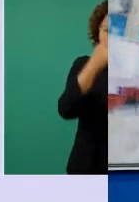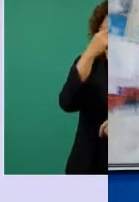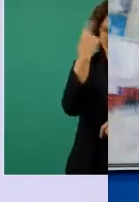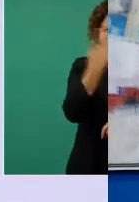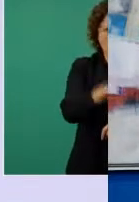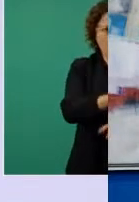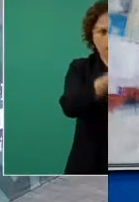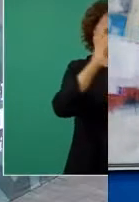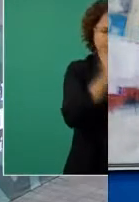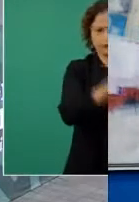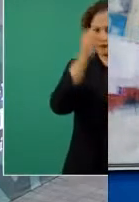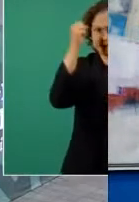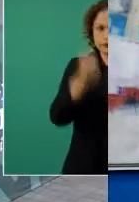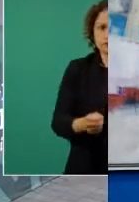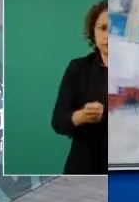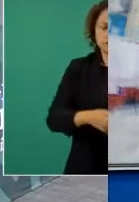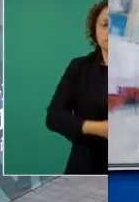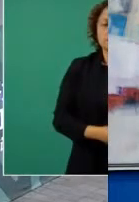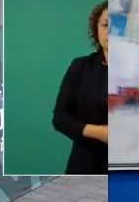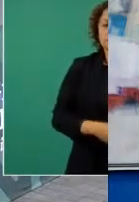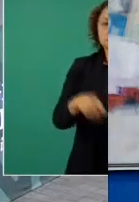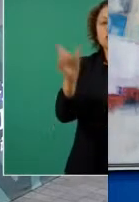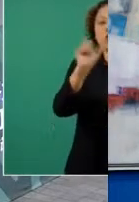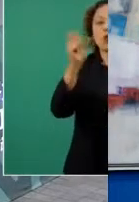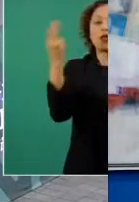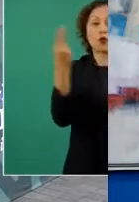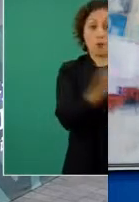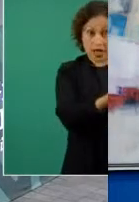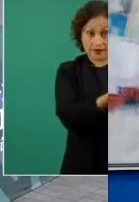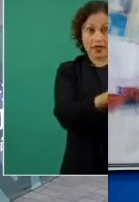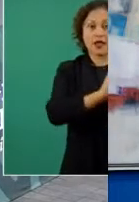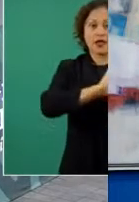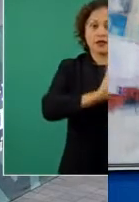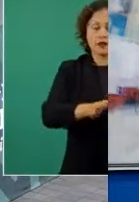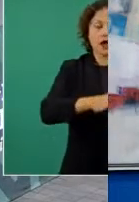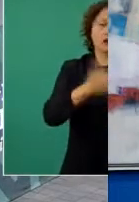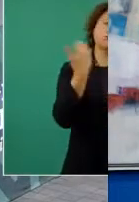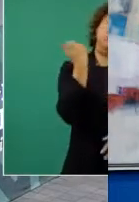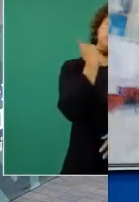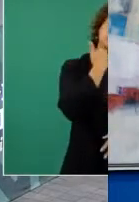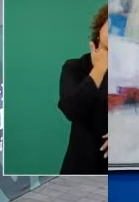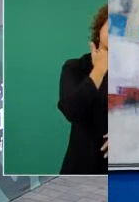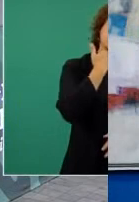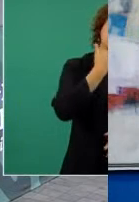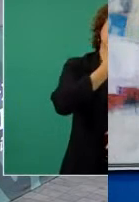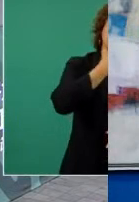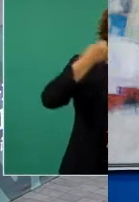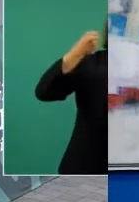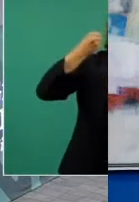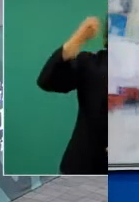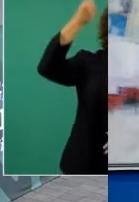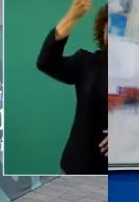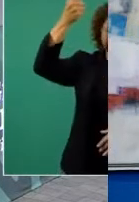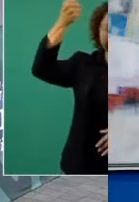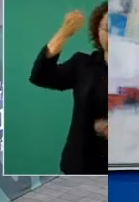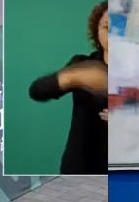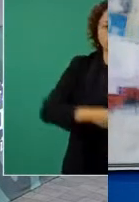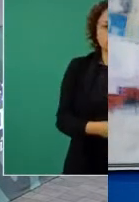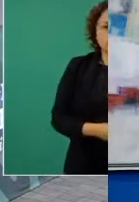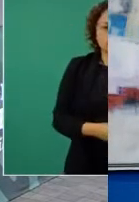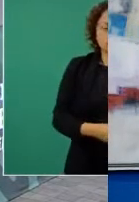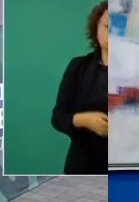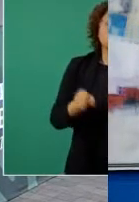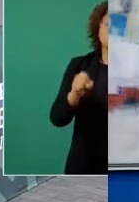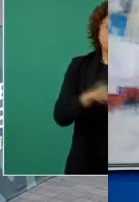Después de matarlo, le cortaron la cabeza y junto con las de Allende, Aldama